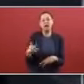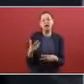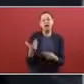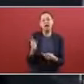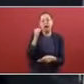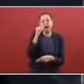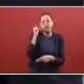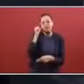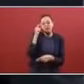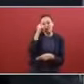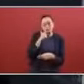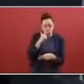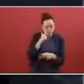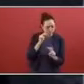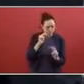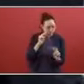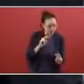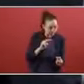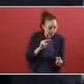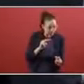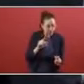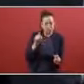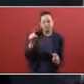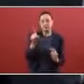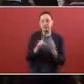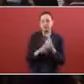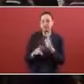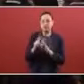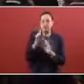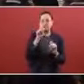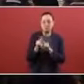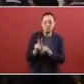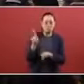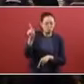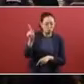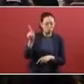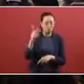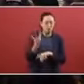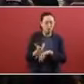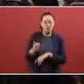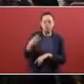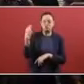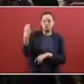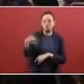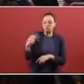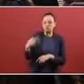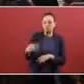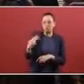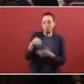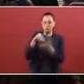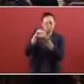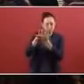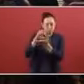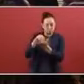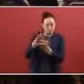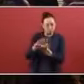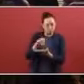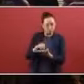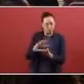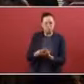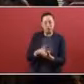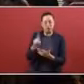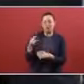la noche está verificado que el departamento en Houston se encontraba bajo su nombre, de acuerdo con los registros que tienen